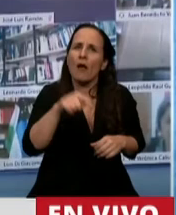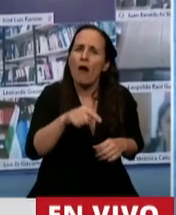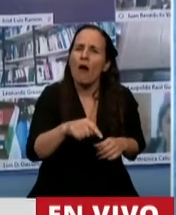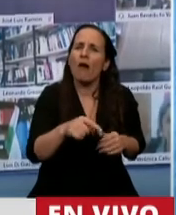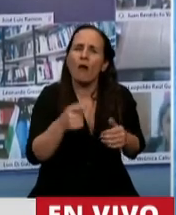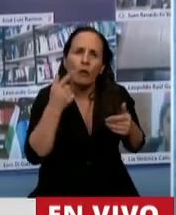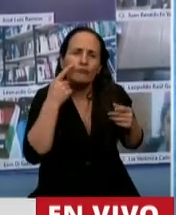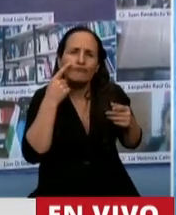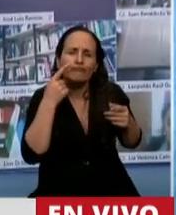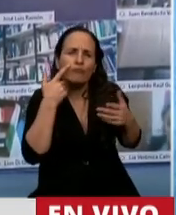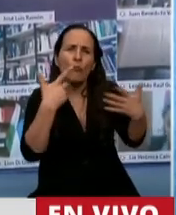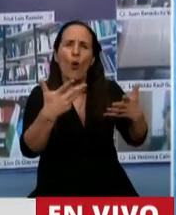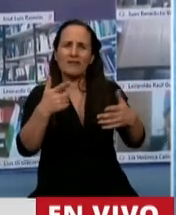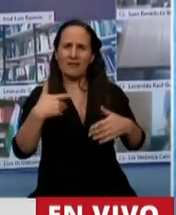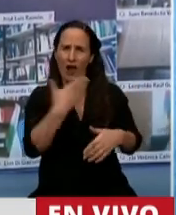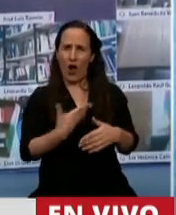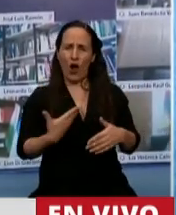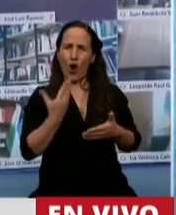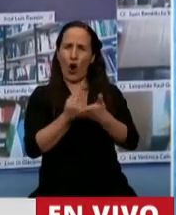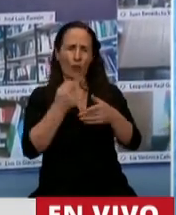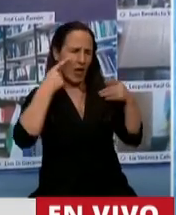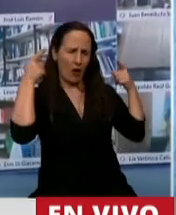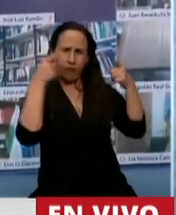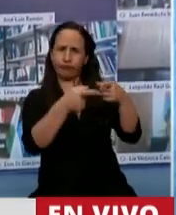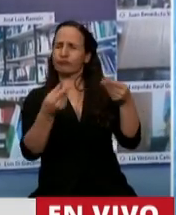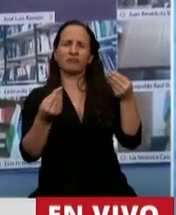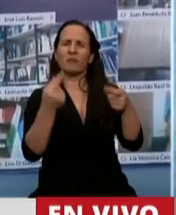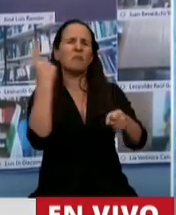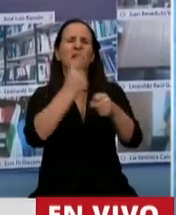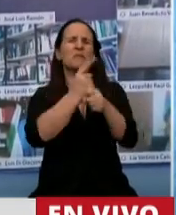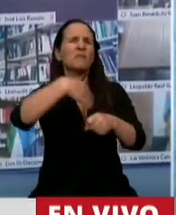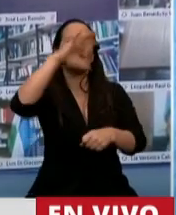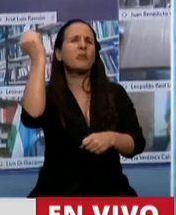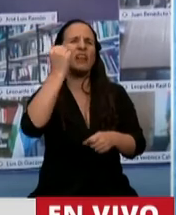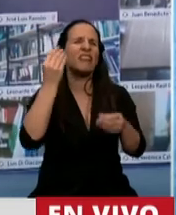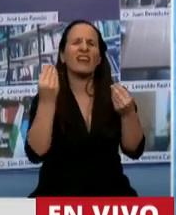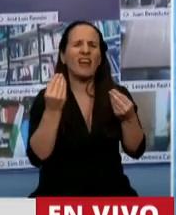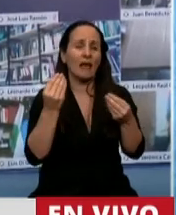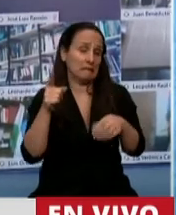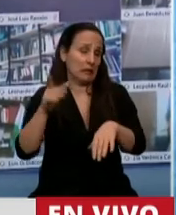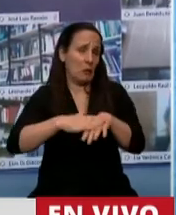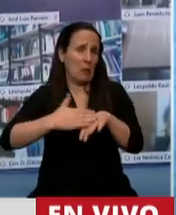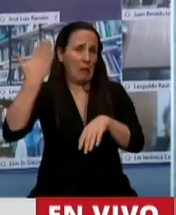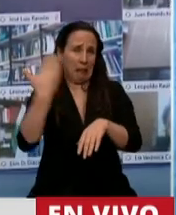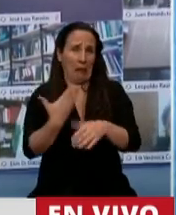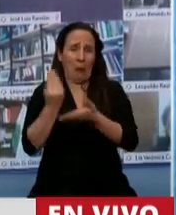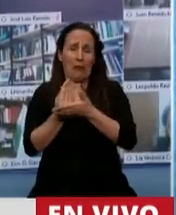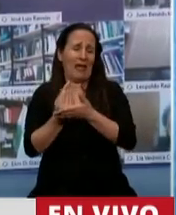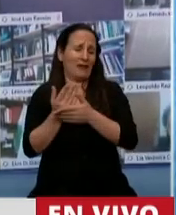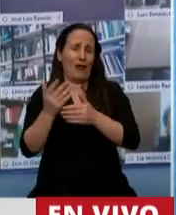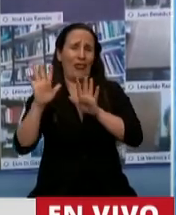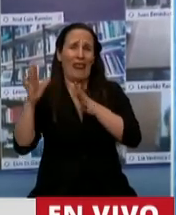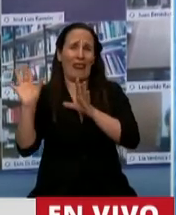nuestro gobierno haciéndonos cargo del desastre que nos dejaron el 10 de diciembre pasado, haciéndonos cargo también del desastre